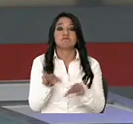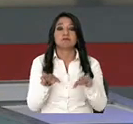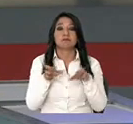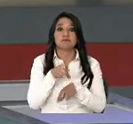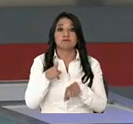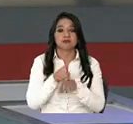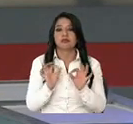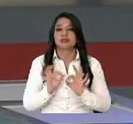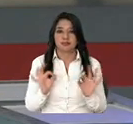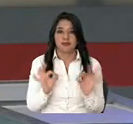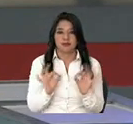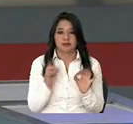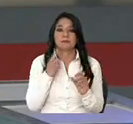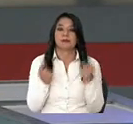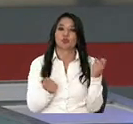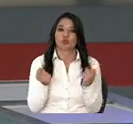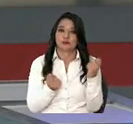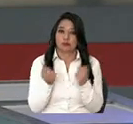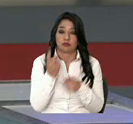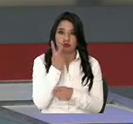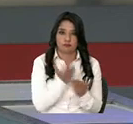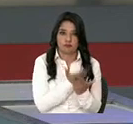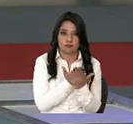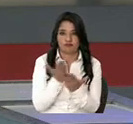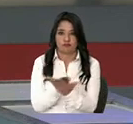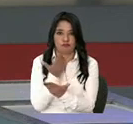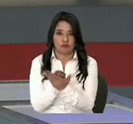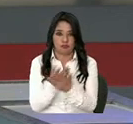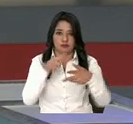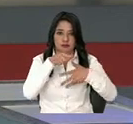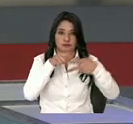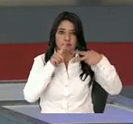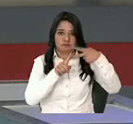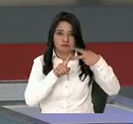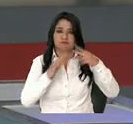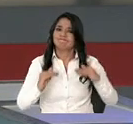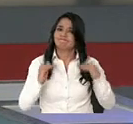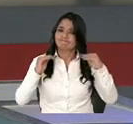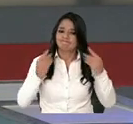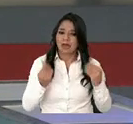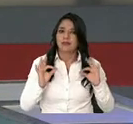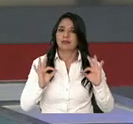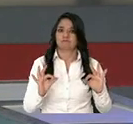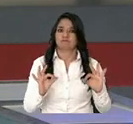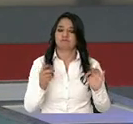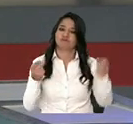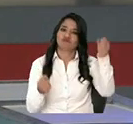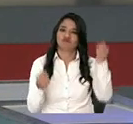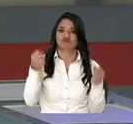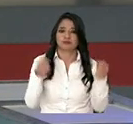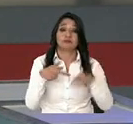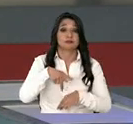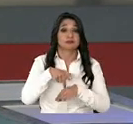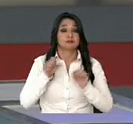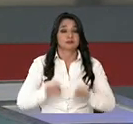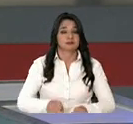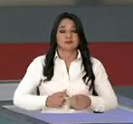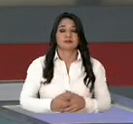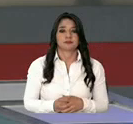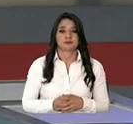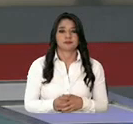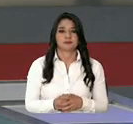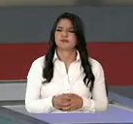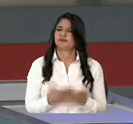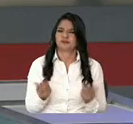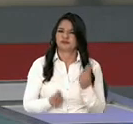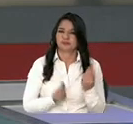profesional. Se evalúan 2 propuestas, estas enmarcadas en hacer más altos los estándares para quienes van detrás del volante. ¿De